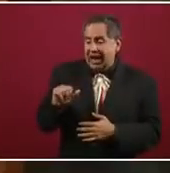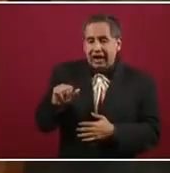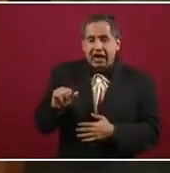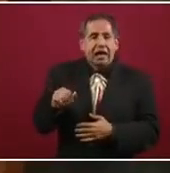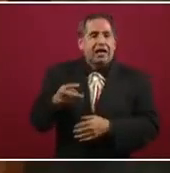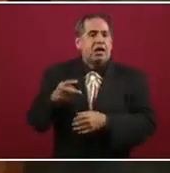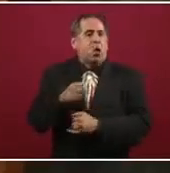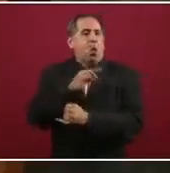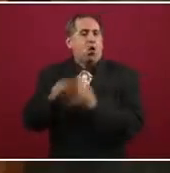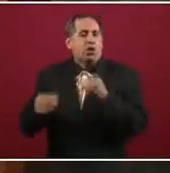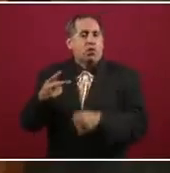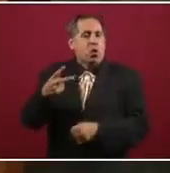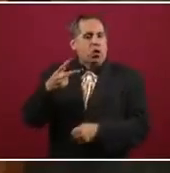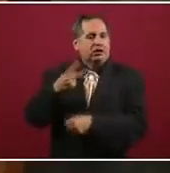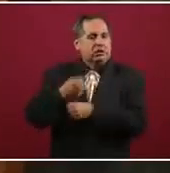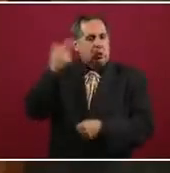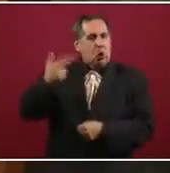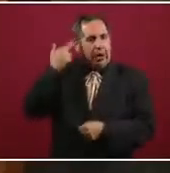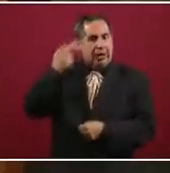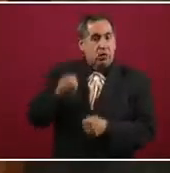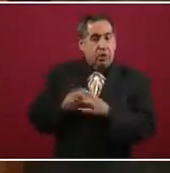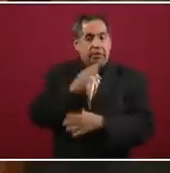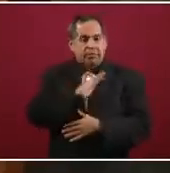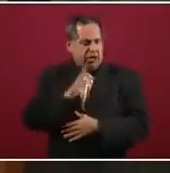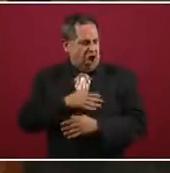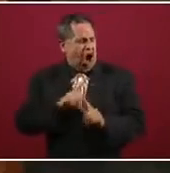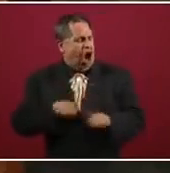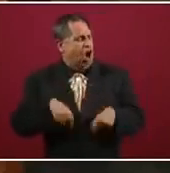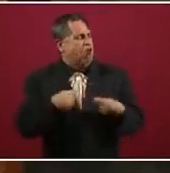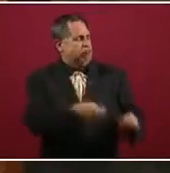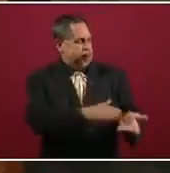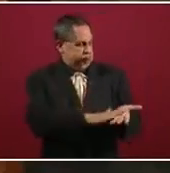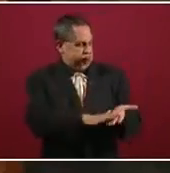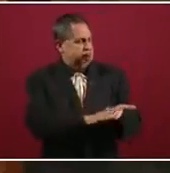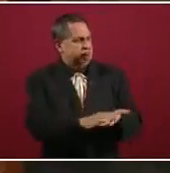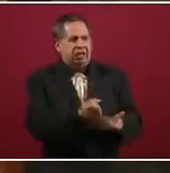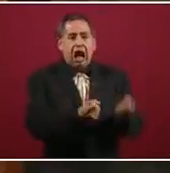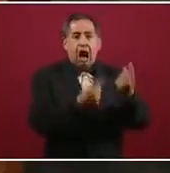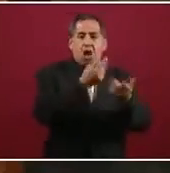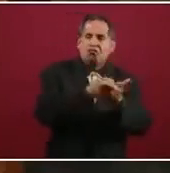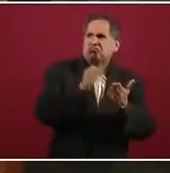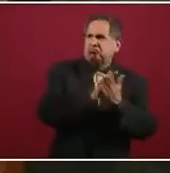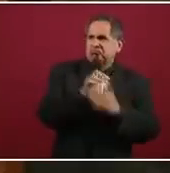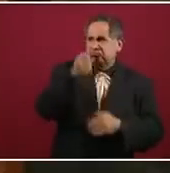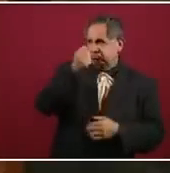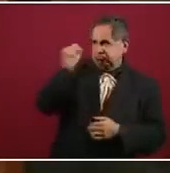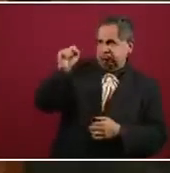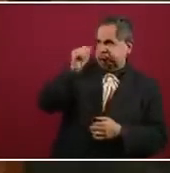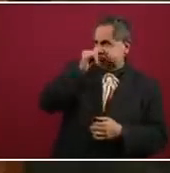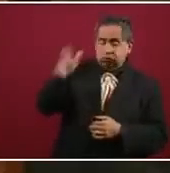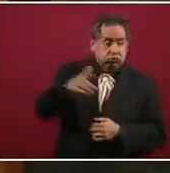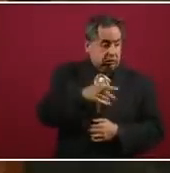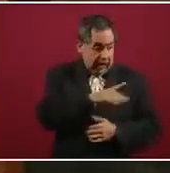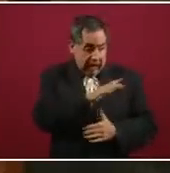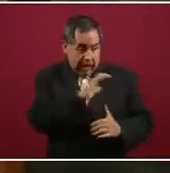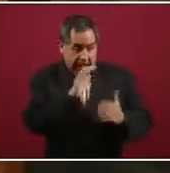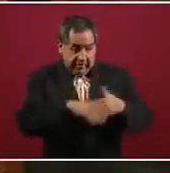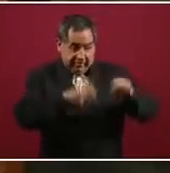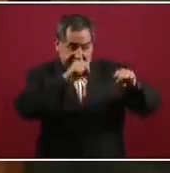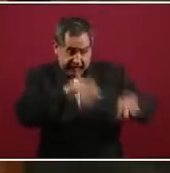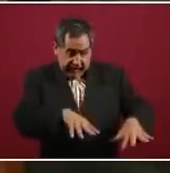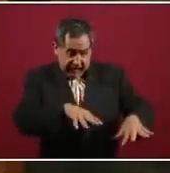virrey de la Nueva España, ofreciera el indulto a insurgentes que estuvieran dispuestos a deponer la lucha